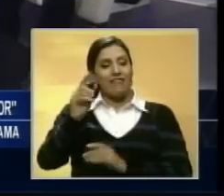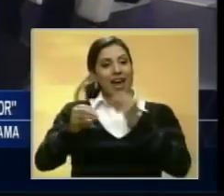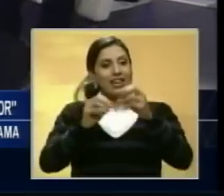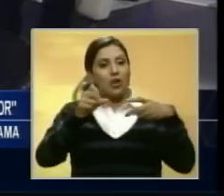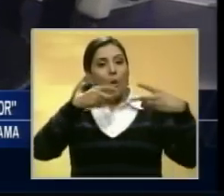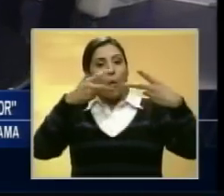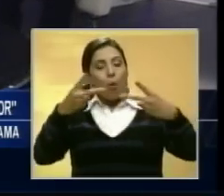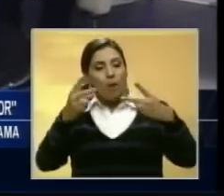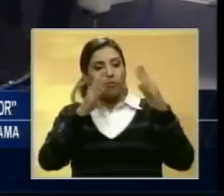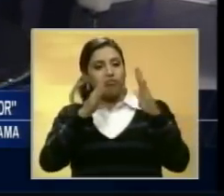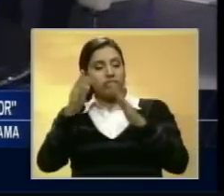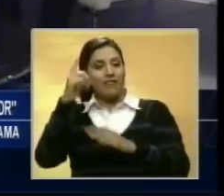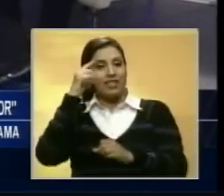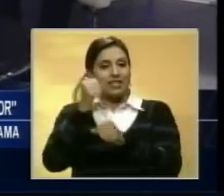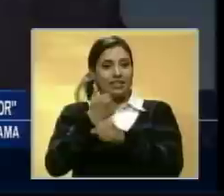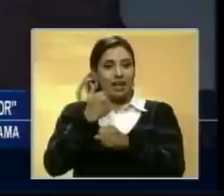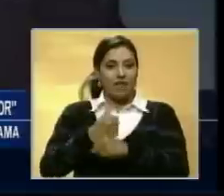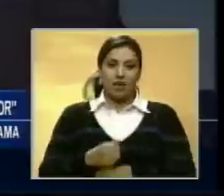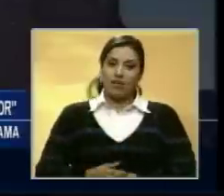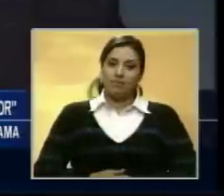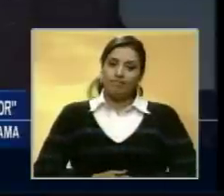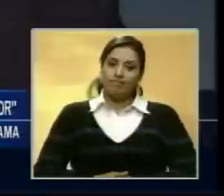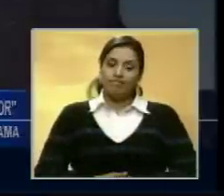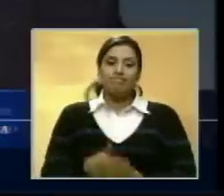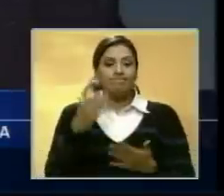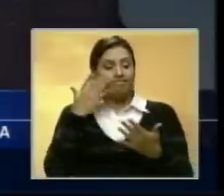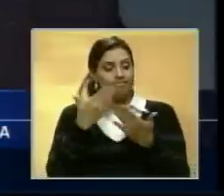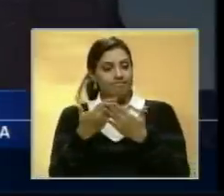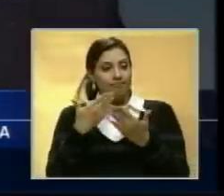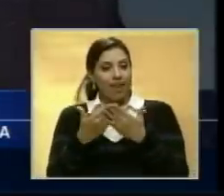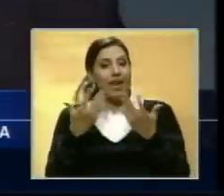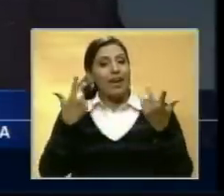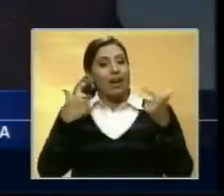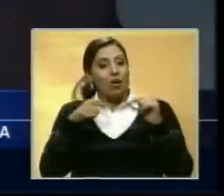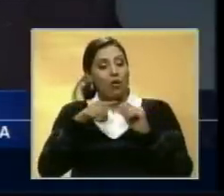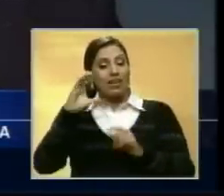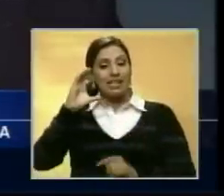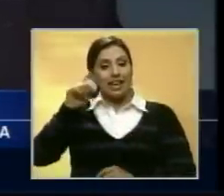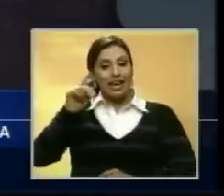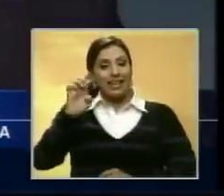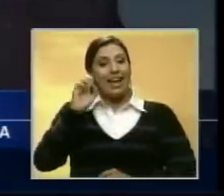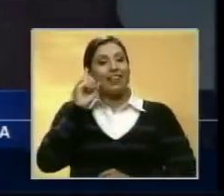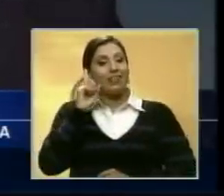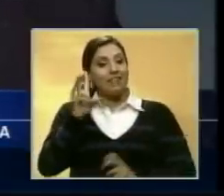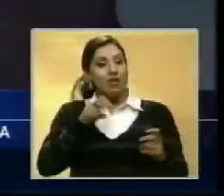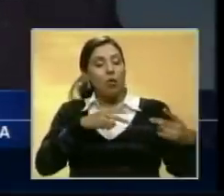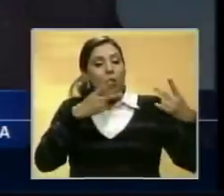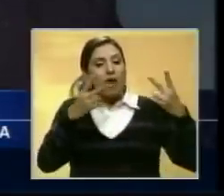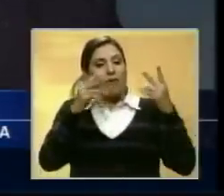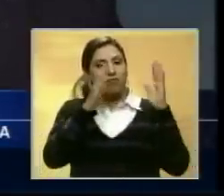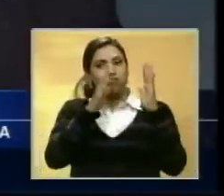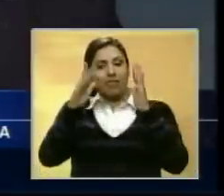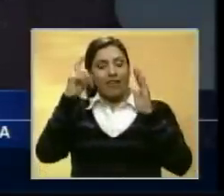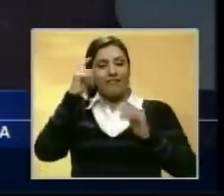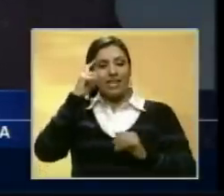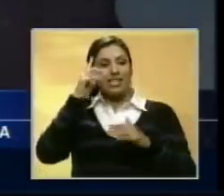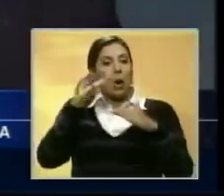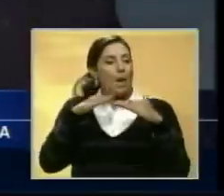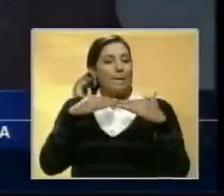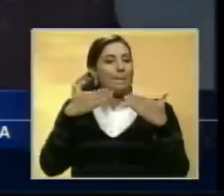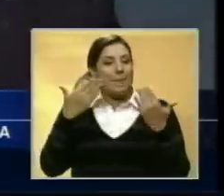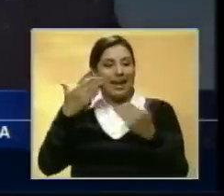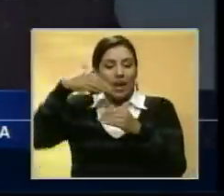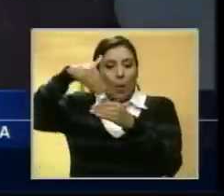un nuevo cronograma de trabajo. Evidentemente, el Consejo Nacional Electoral debe fijar un nuevo cronograma para